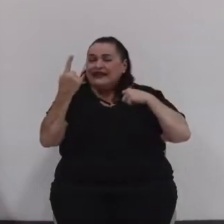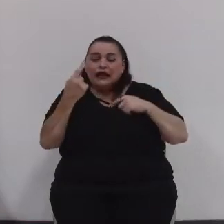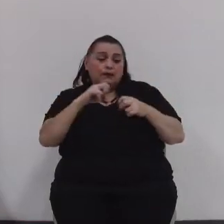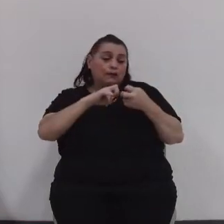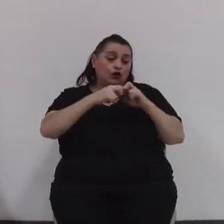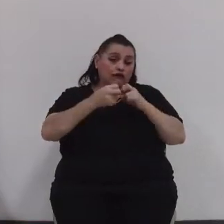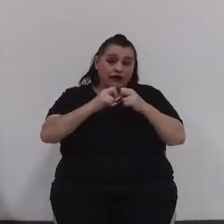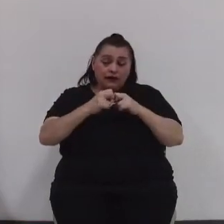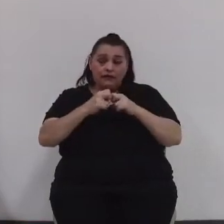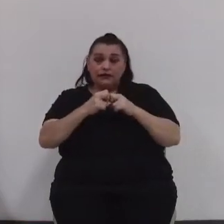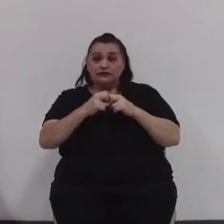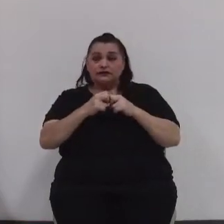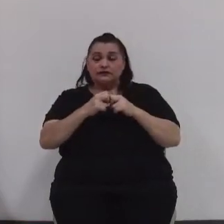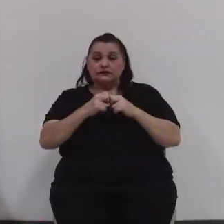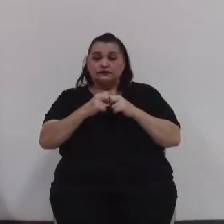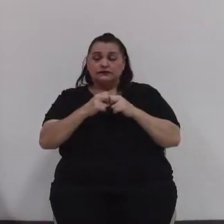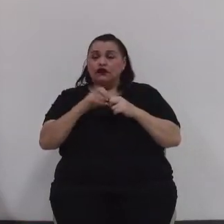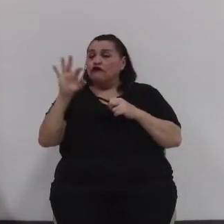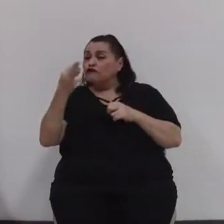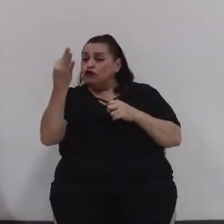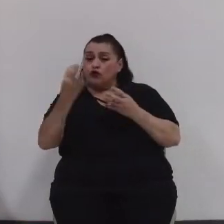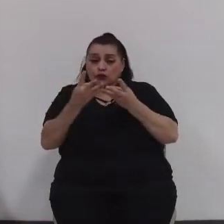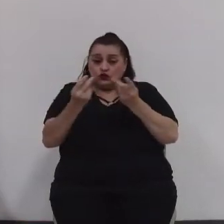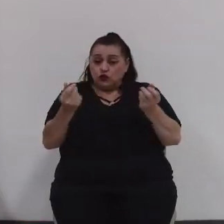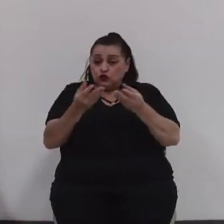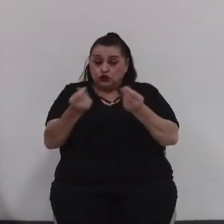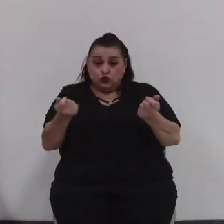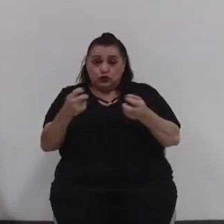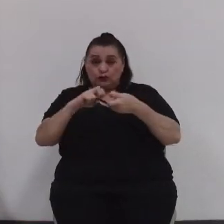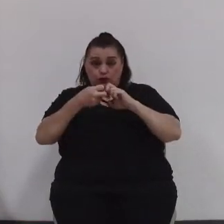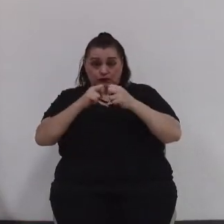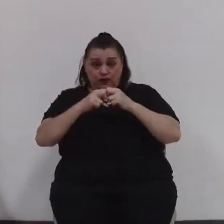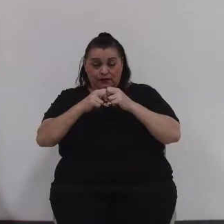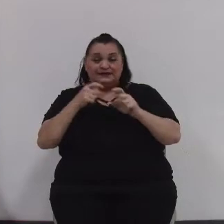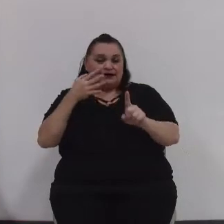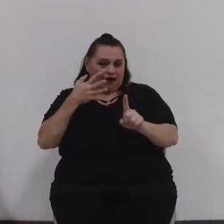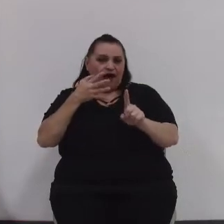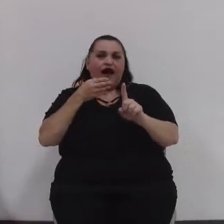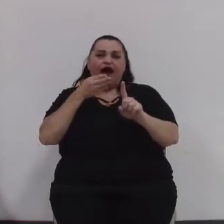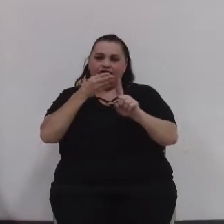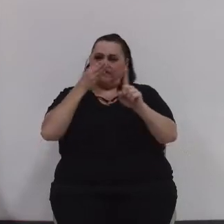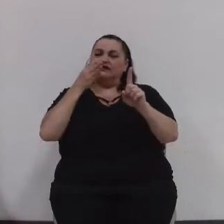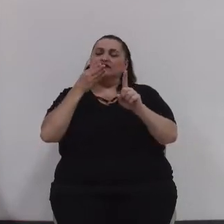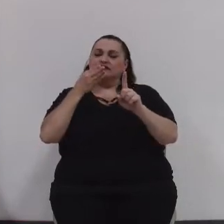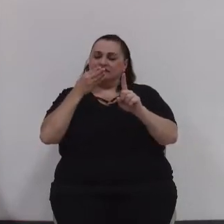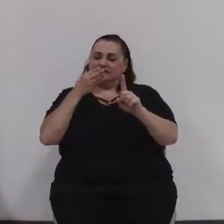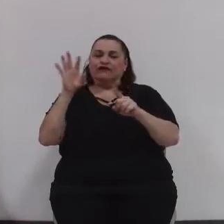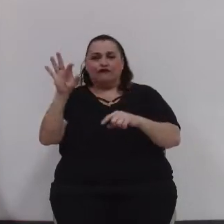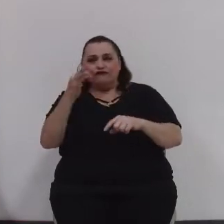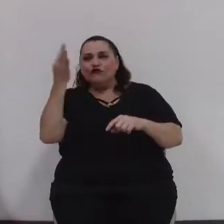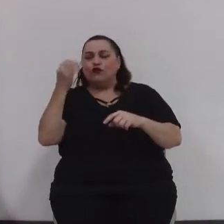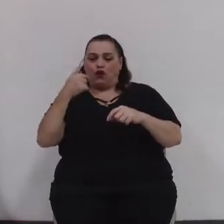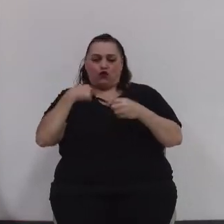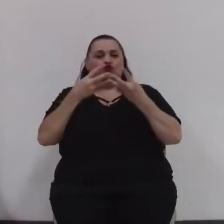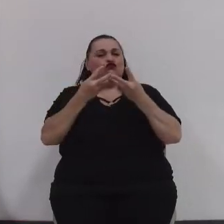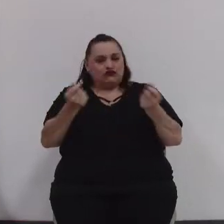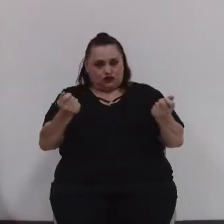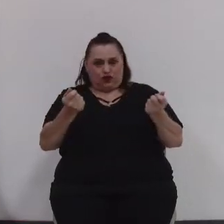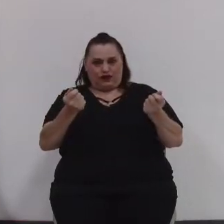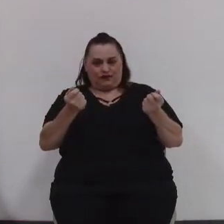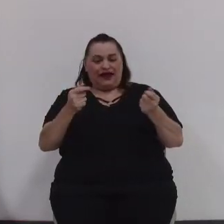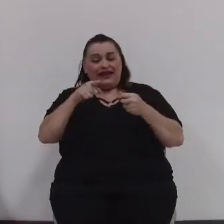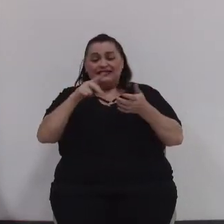problemas, la manera en que resuelva uno un problema va a afectar la manera en que uno resuelva, ¿no? Y